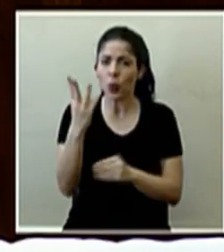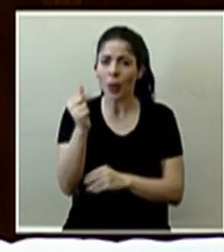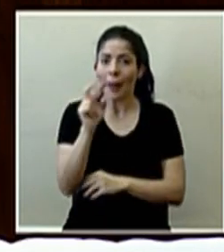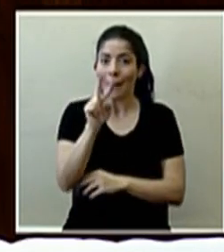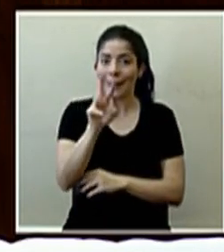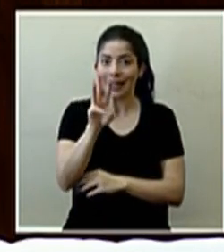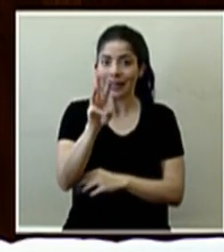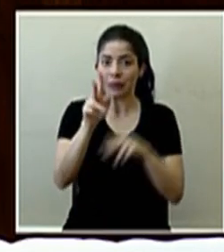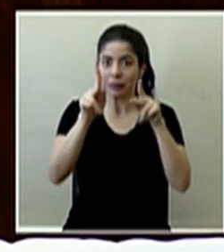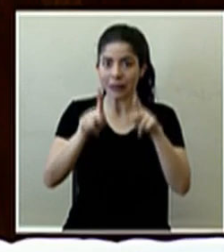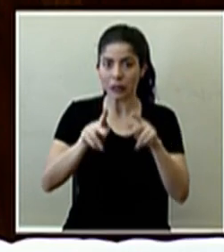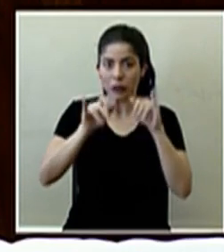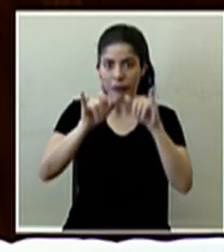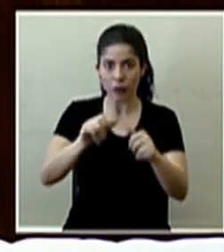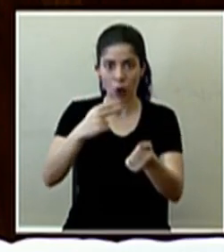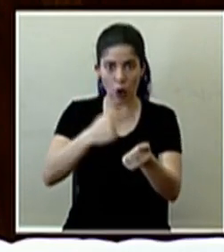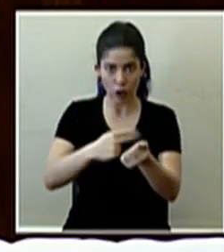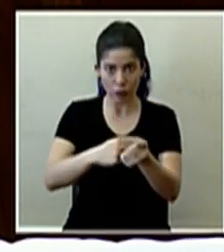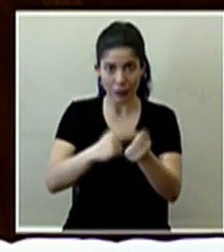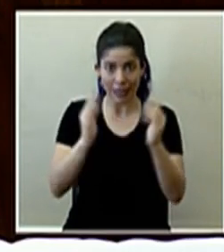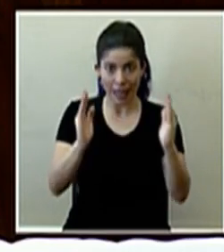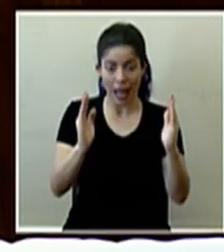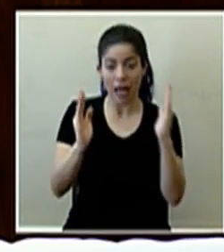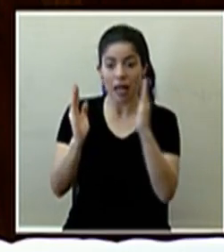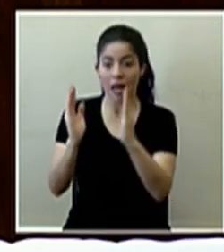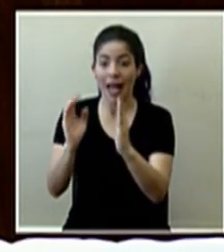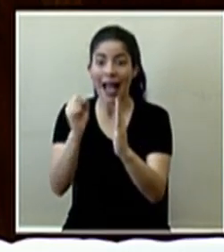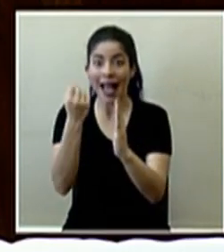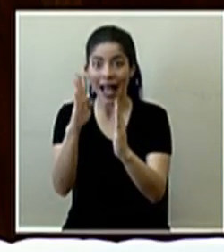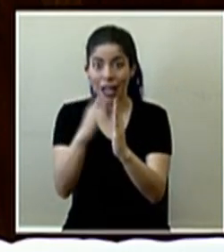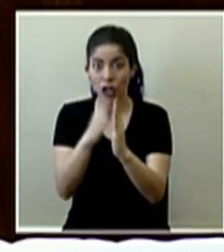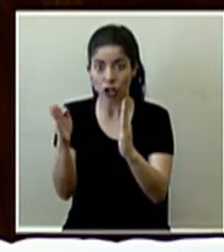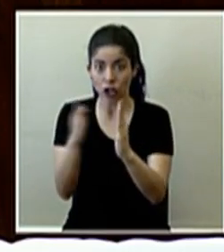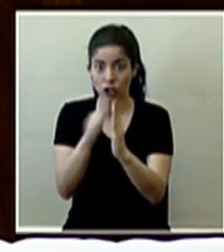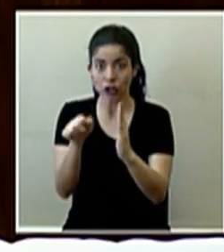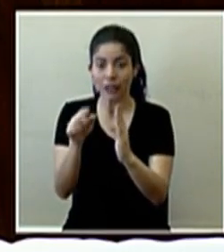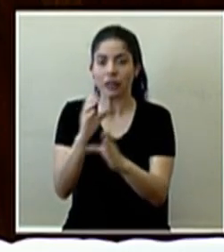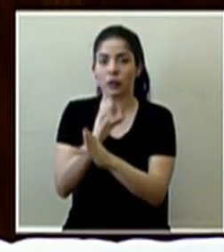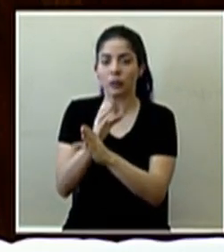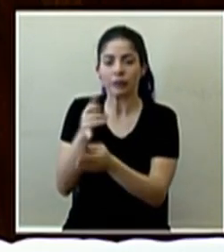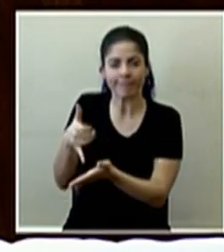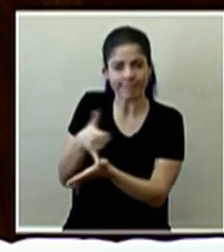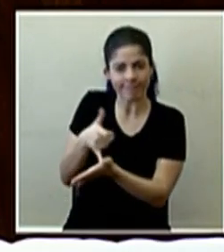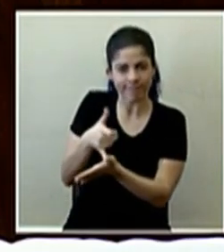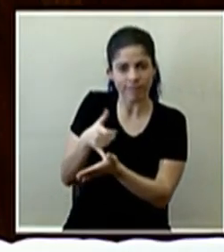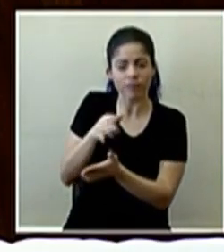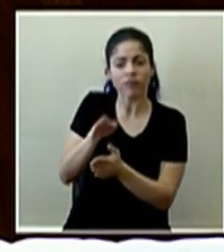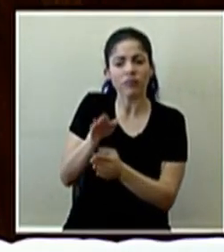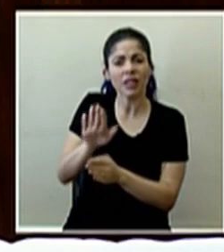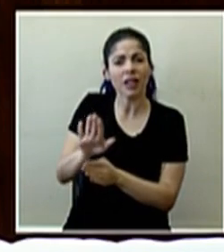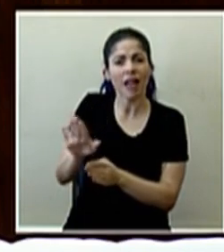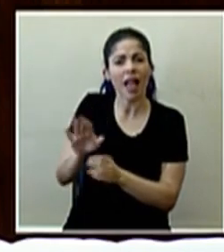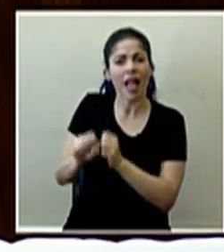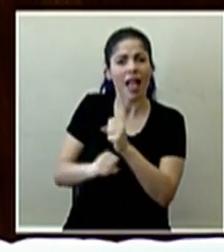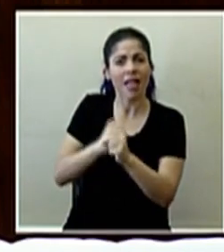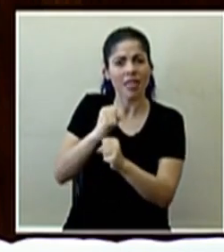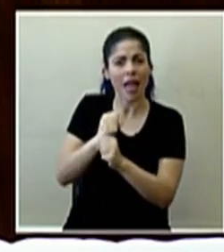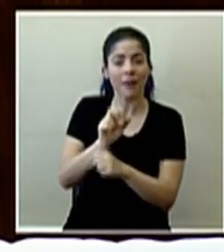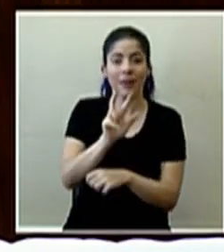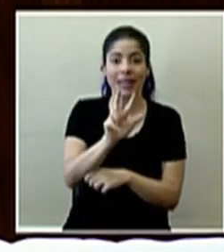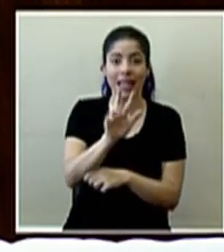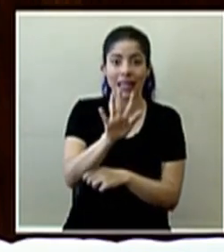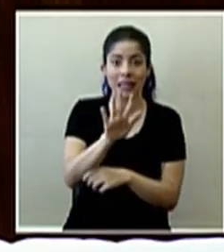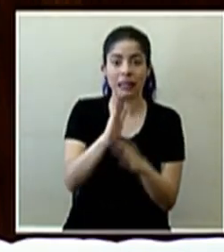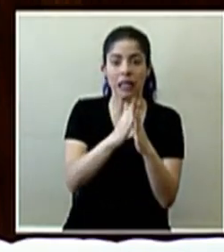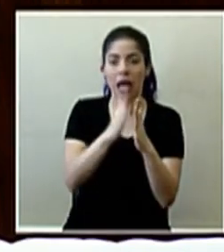personas hospitalizadas, de las cuales 14 de ellas se encuentran en cuidados intensivos con un rango de edad de los